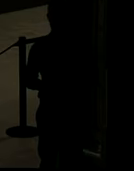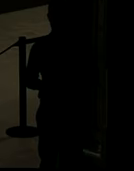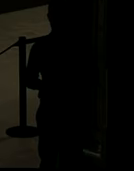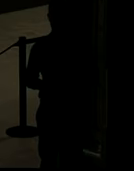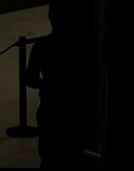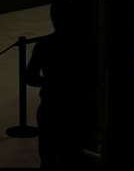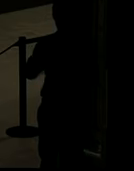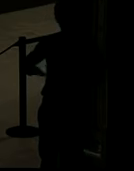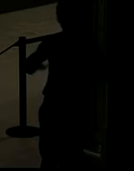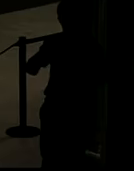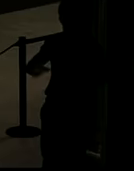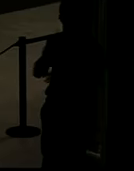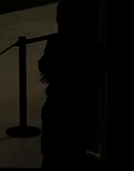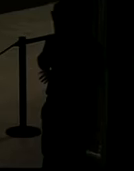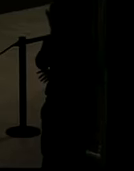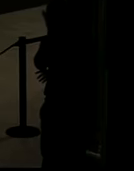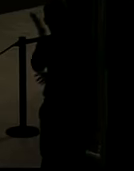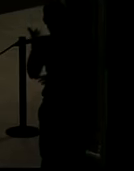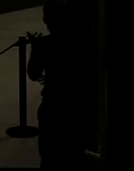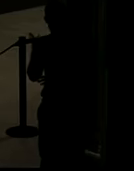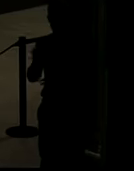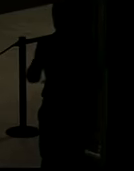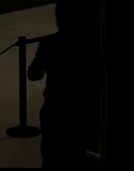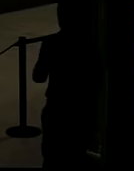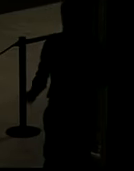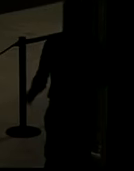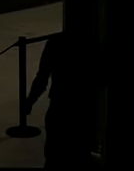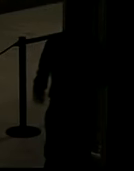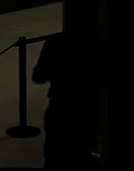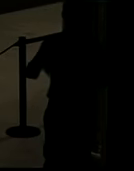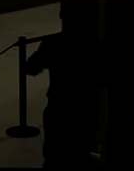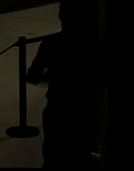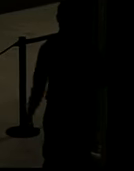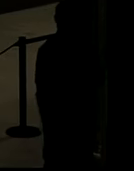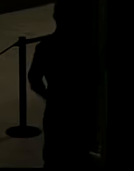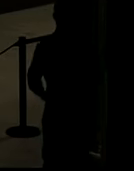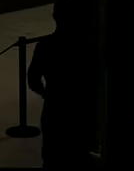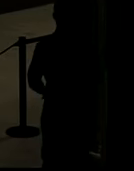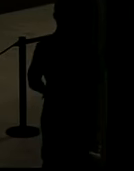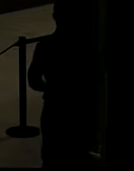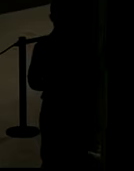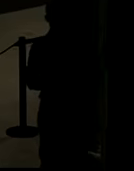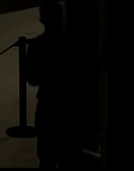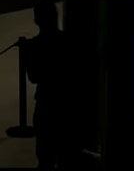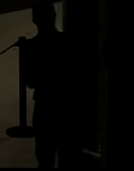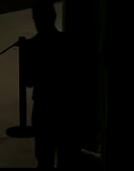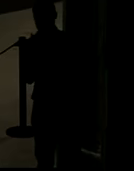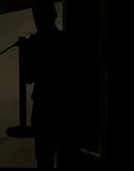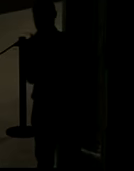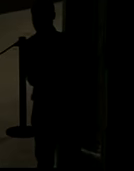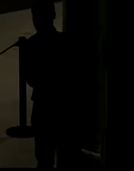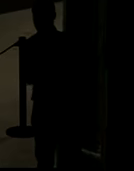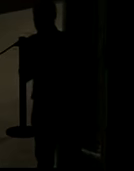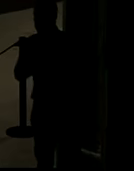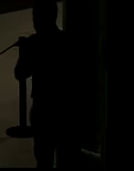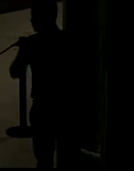Puedes quedarte aquí tranquilamente durmiendo la mona mientras a mí me meten en el útero el embrión de nuestro futuro hijo. ¿En serio? Pues no sabes lo que te lo agradezco, porque